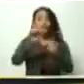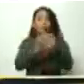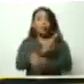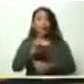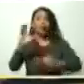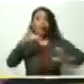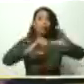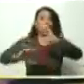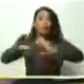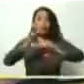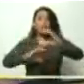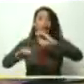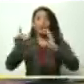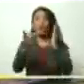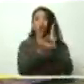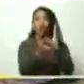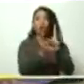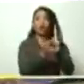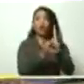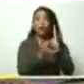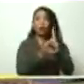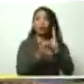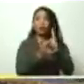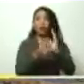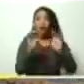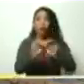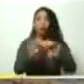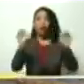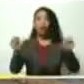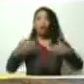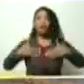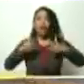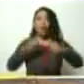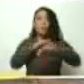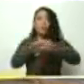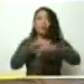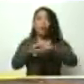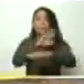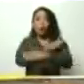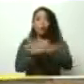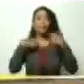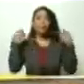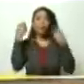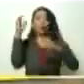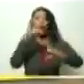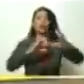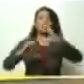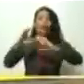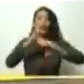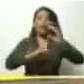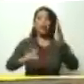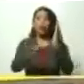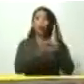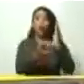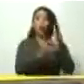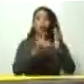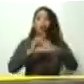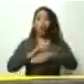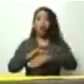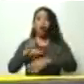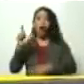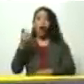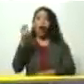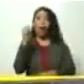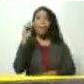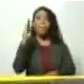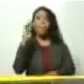ciencias, tecnología, educación y salud y ministra del poder popular para ciencia y tecnología, doctora Gabriela